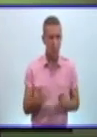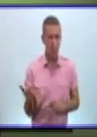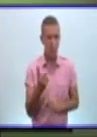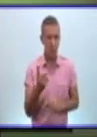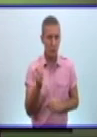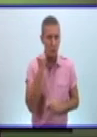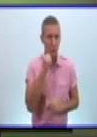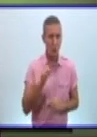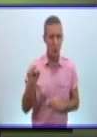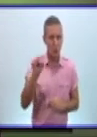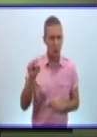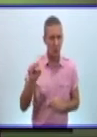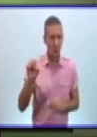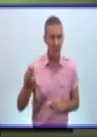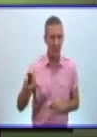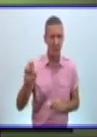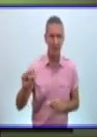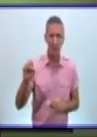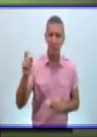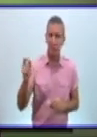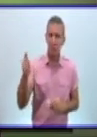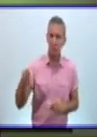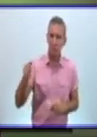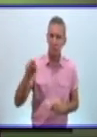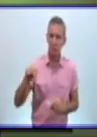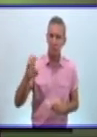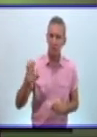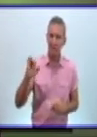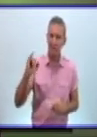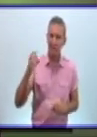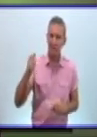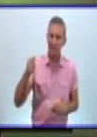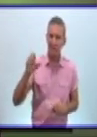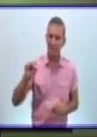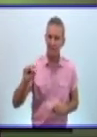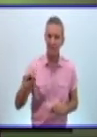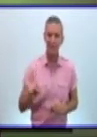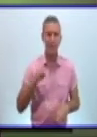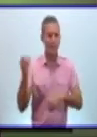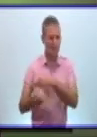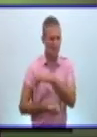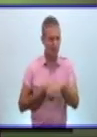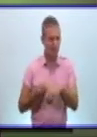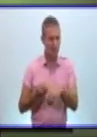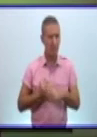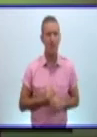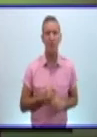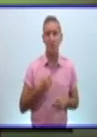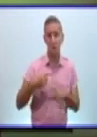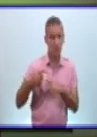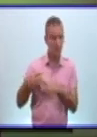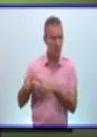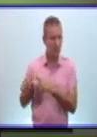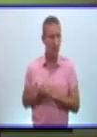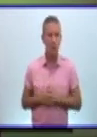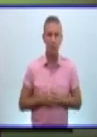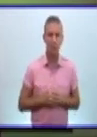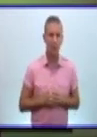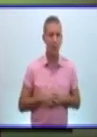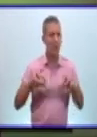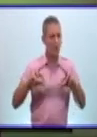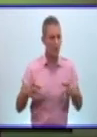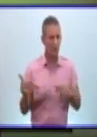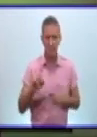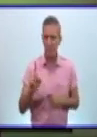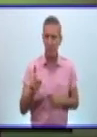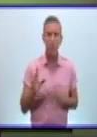más sustancias sin que exista transformación en otra u otras. Importante, repito, no hay